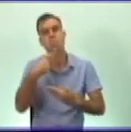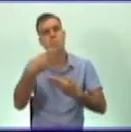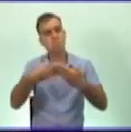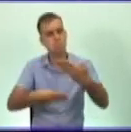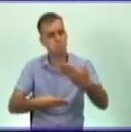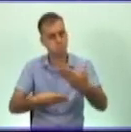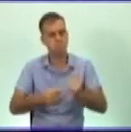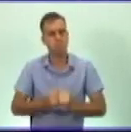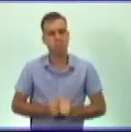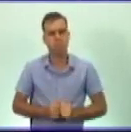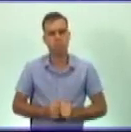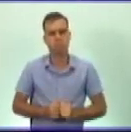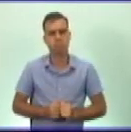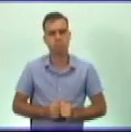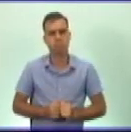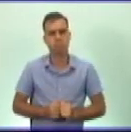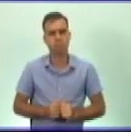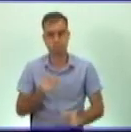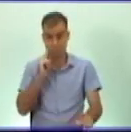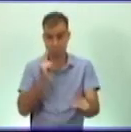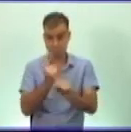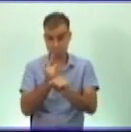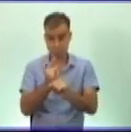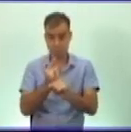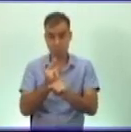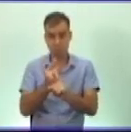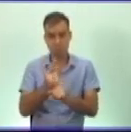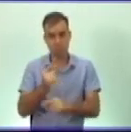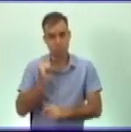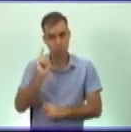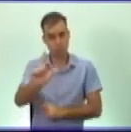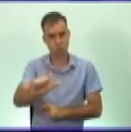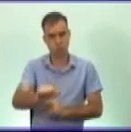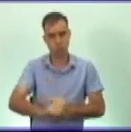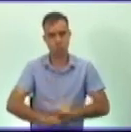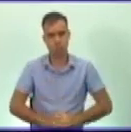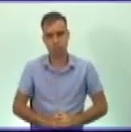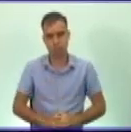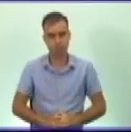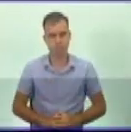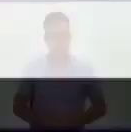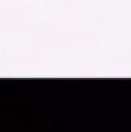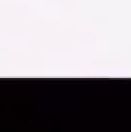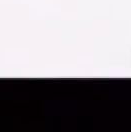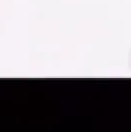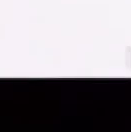cualquier evaluación. Nos vemos entonces en otro próximo encuentro.